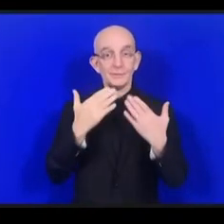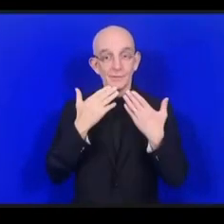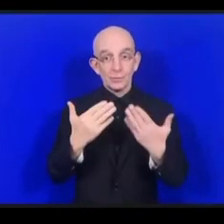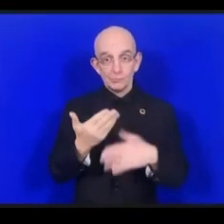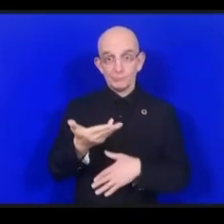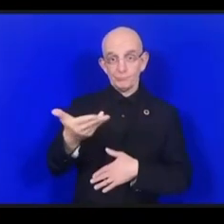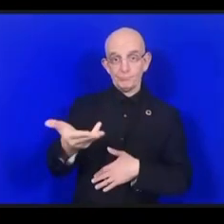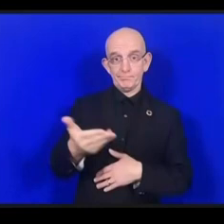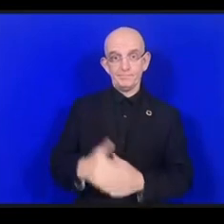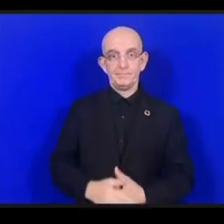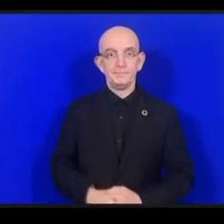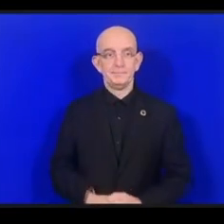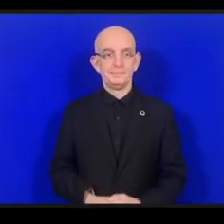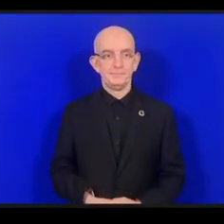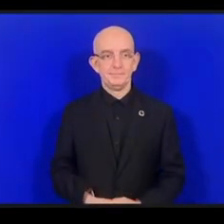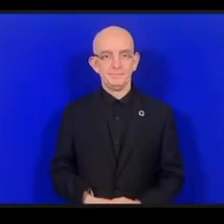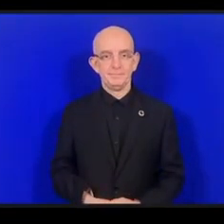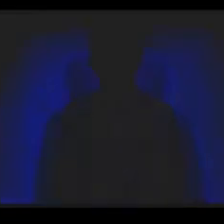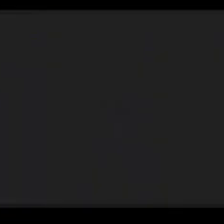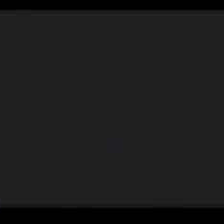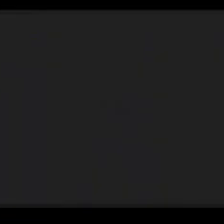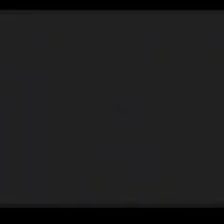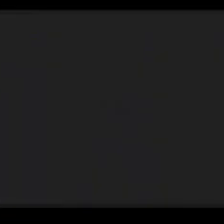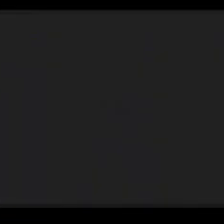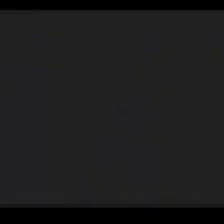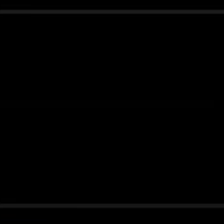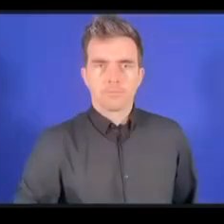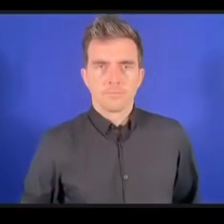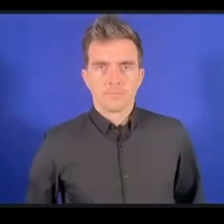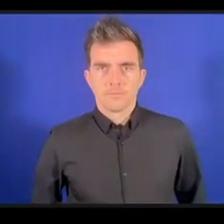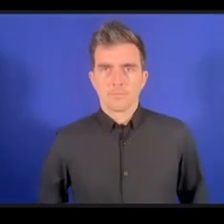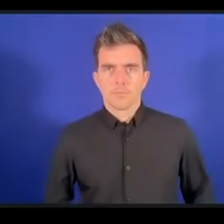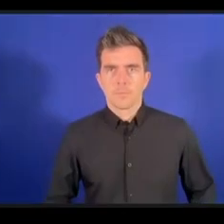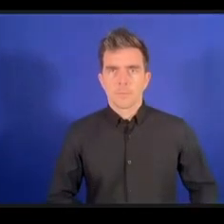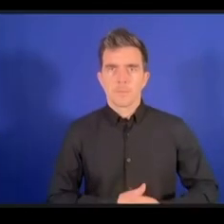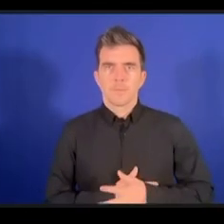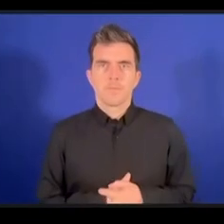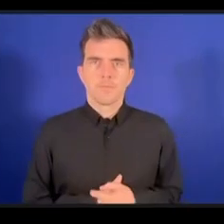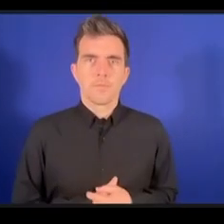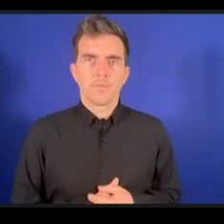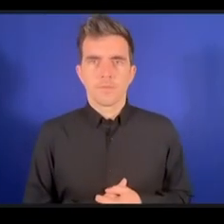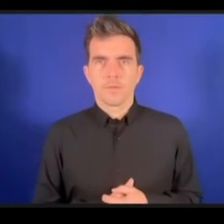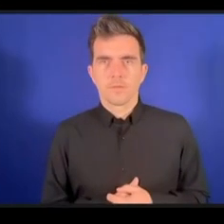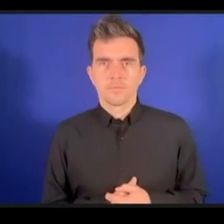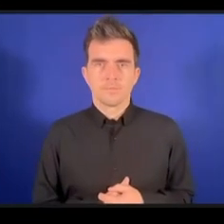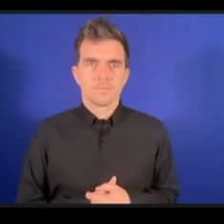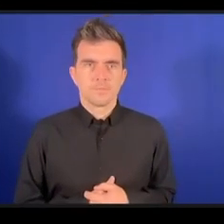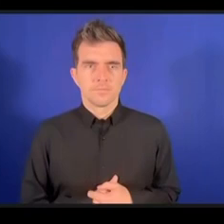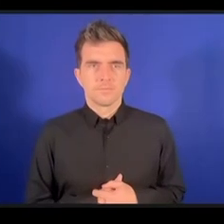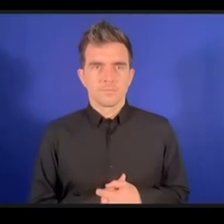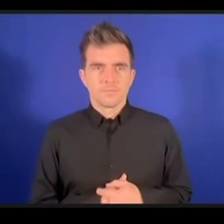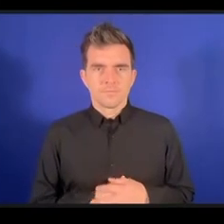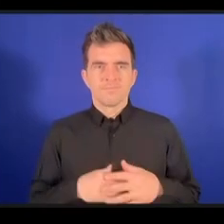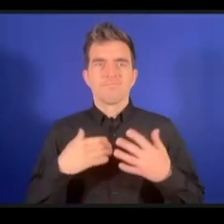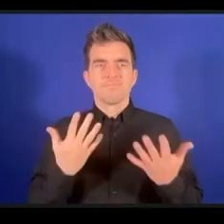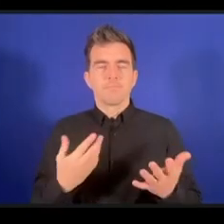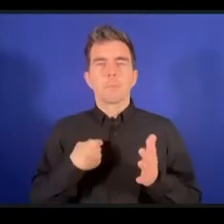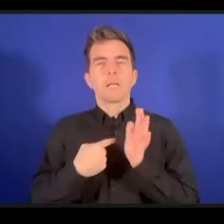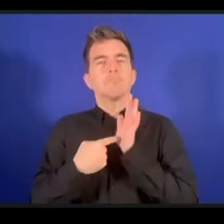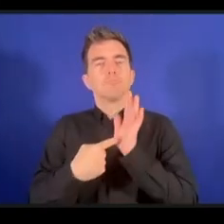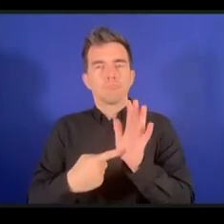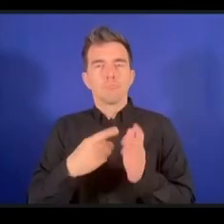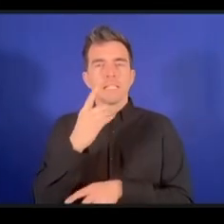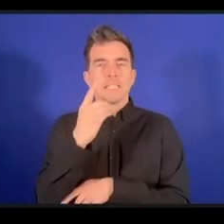minutos bien yo represento a la coalición de desarrollo del medio ambiente ha sido un debate sumamente